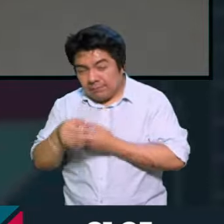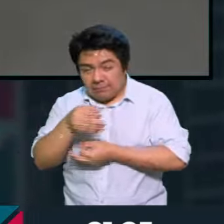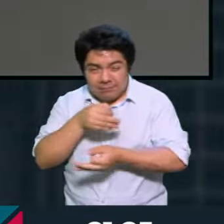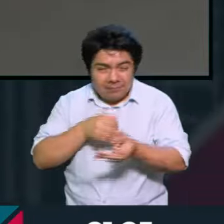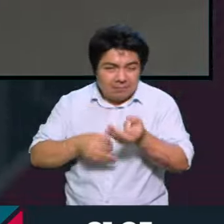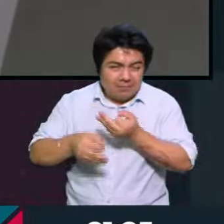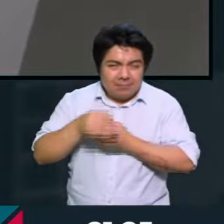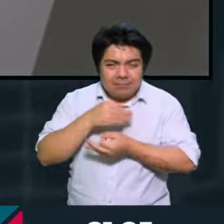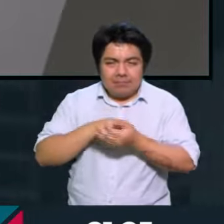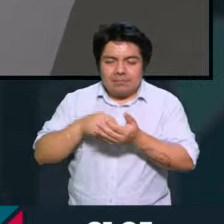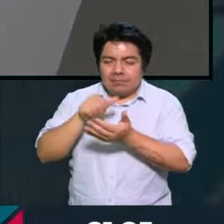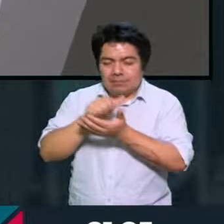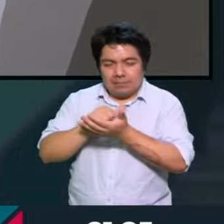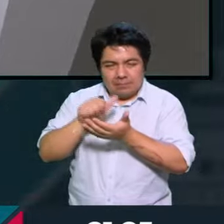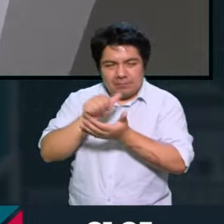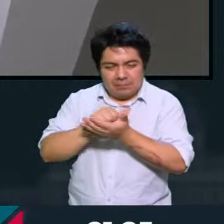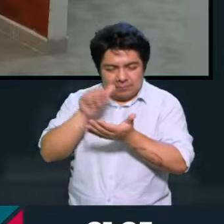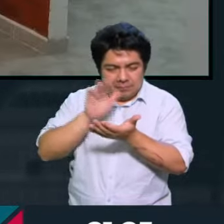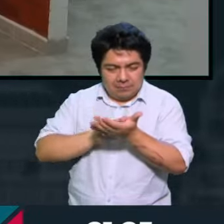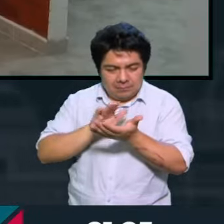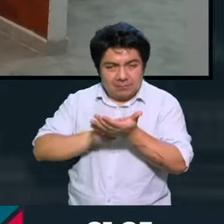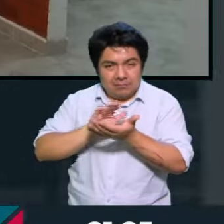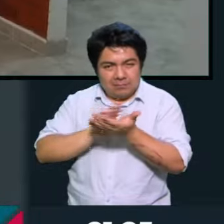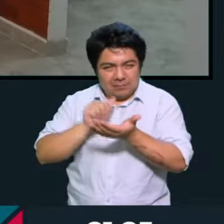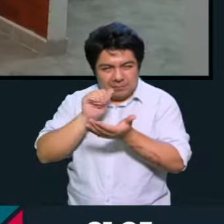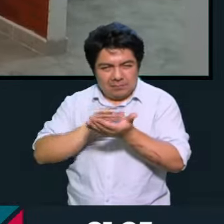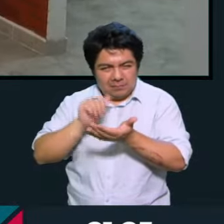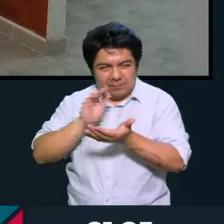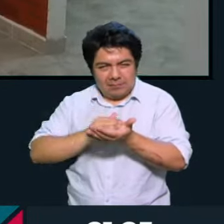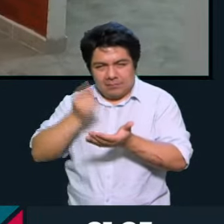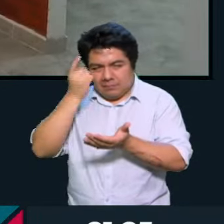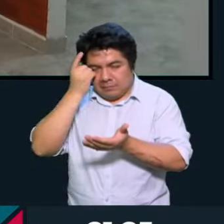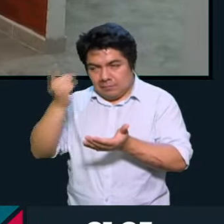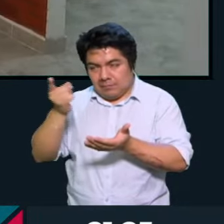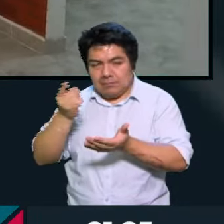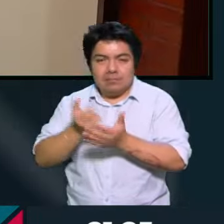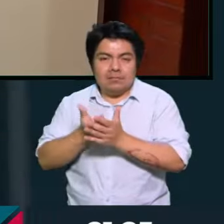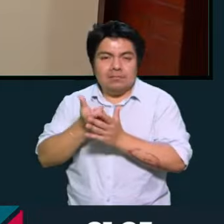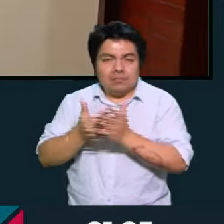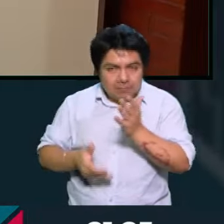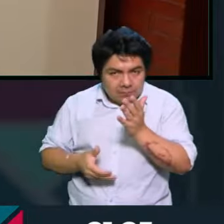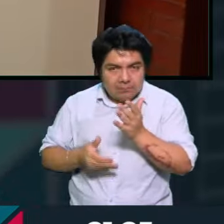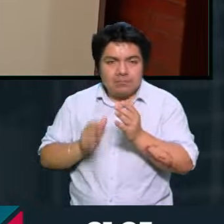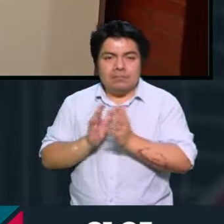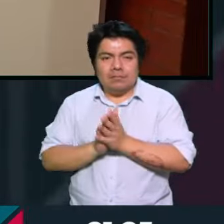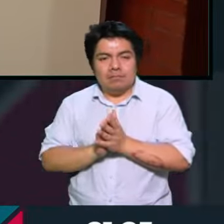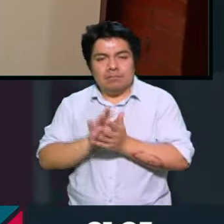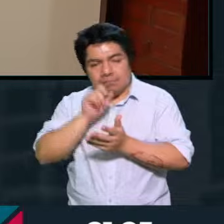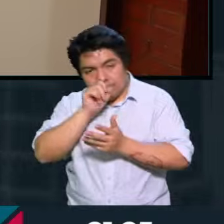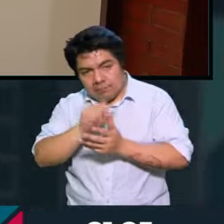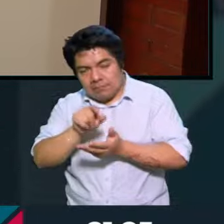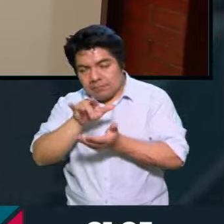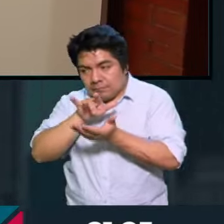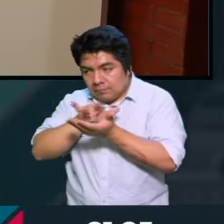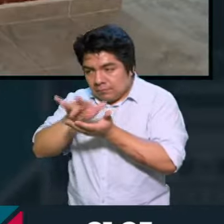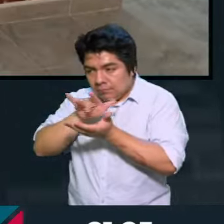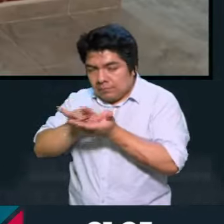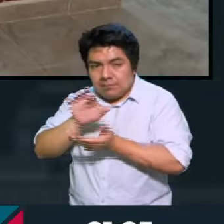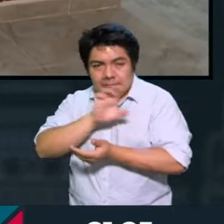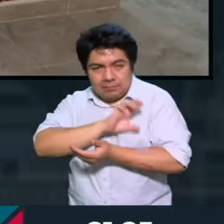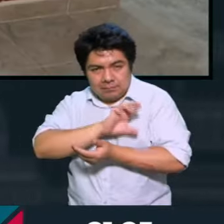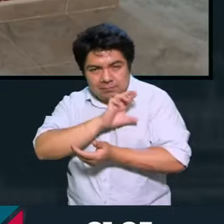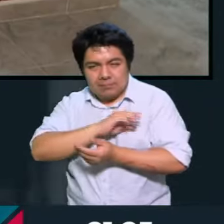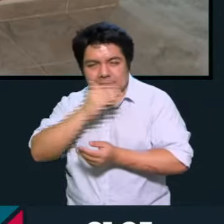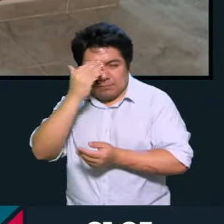la escrituración de bajo costo para las familias damnificadas y establecimos el apoyo a renta como un